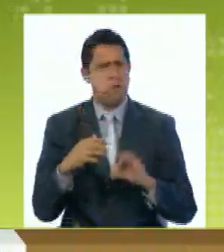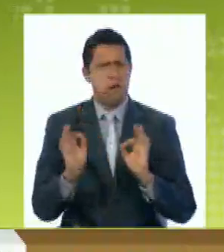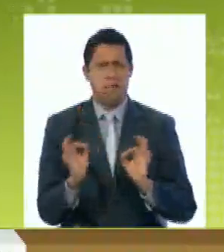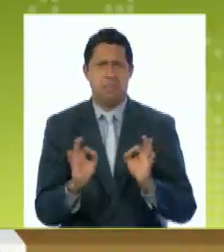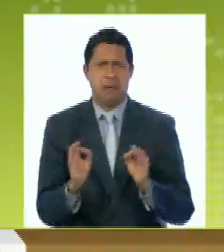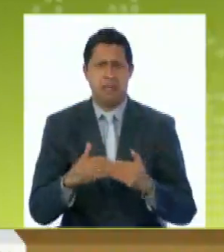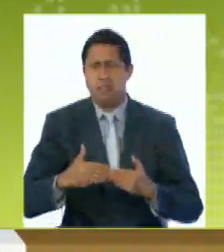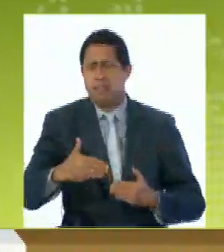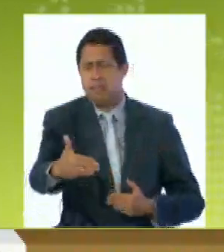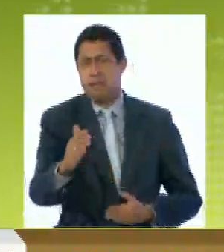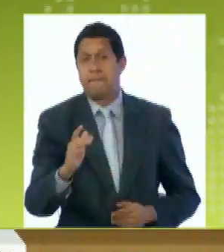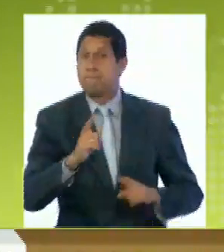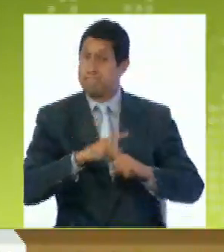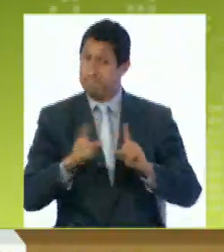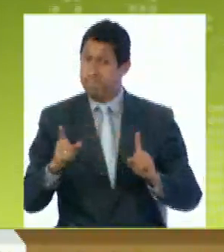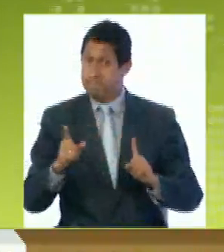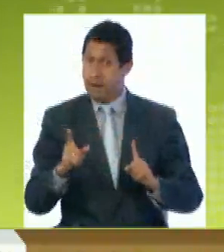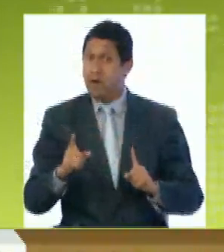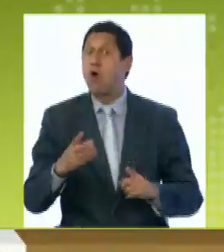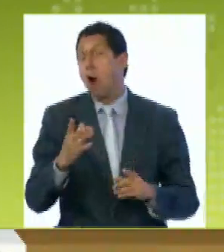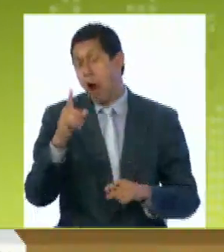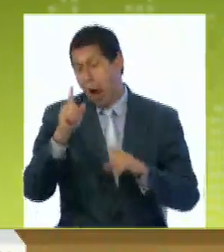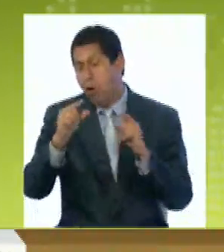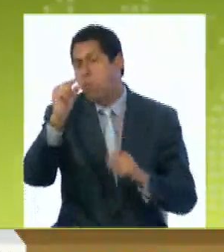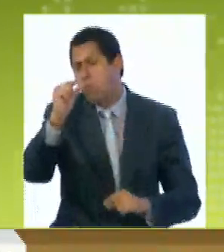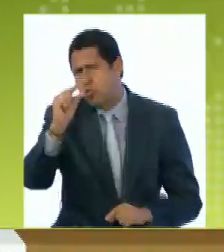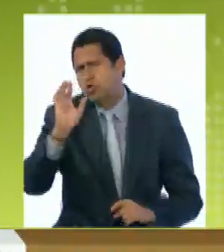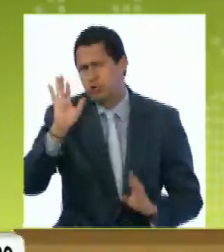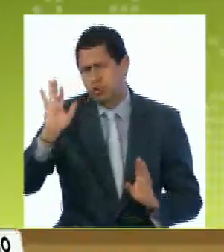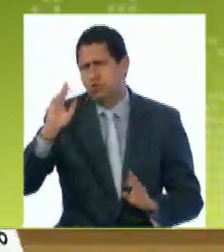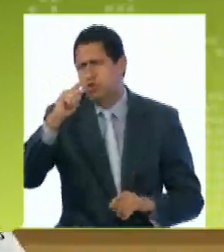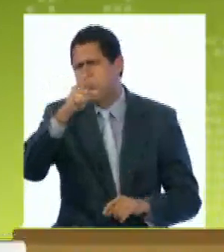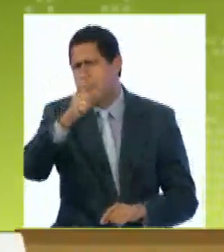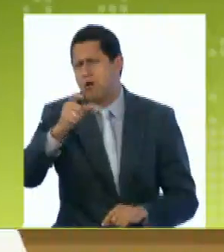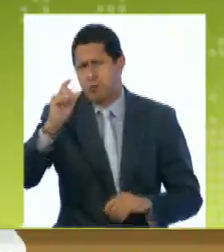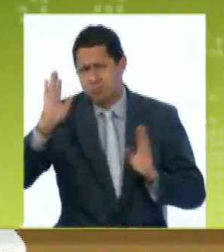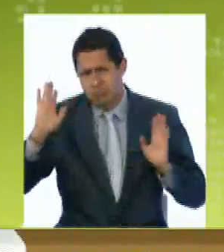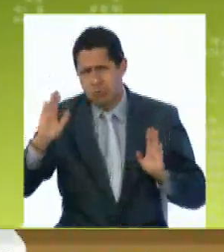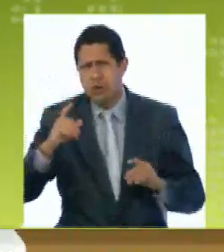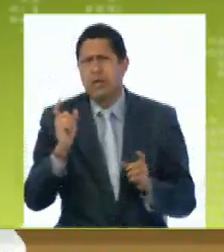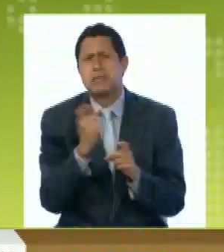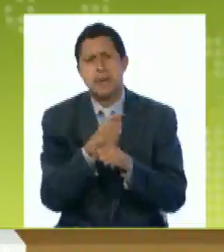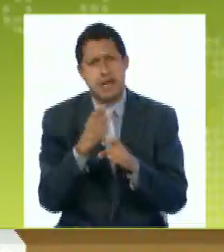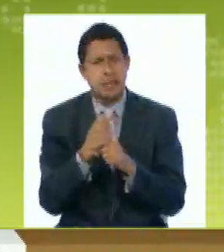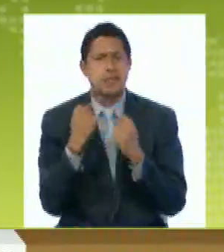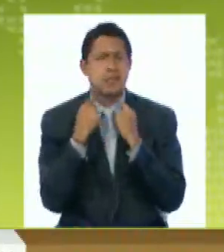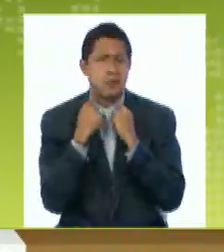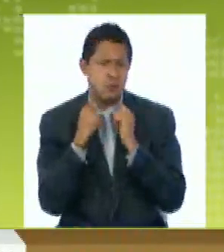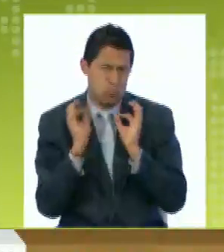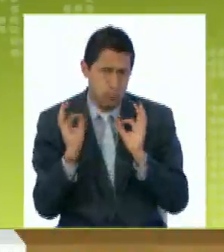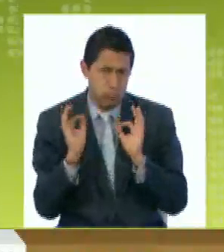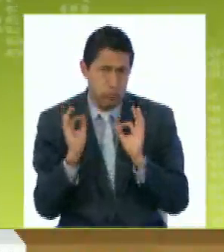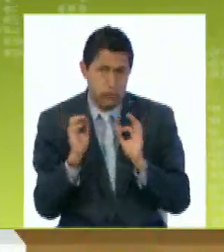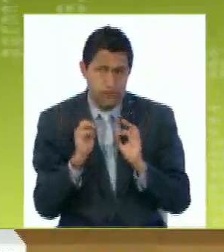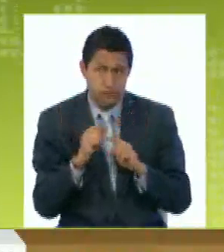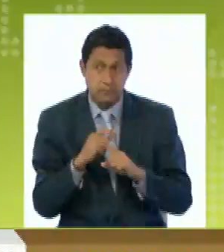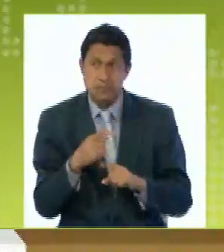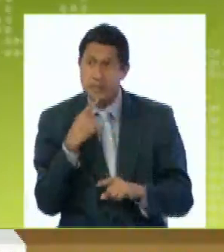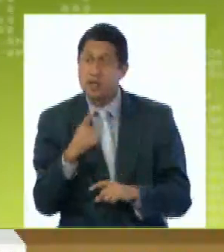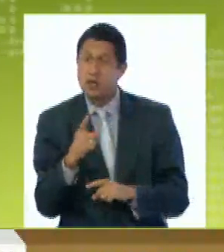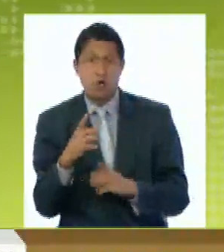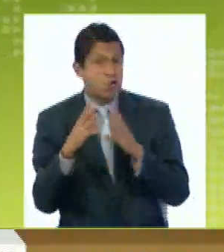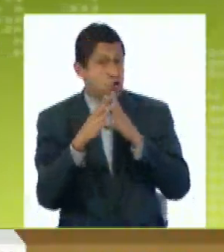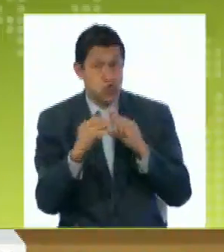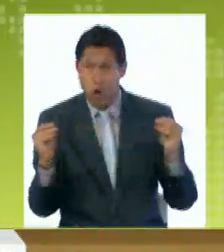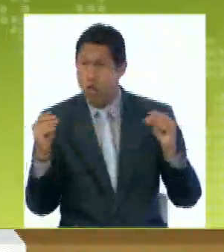a largo plazo por supuesto hay un porcentaje más pequeño de esa patología que puede ser cáncer de tiroides y como te dije no